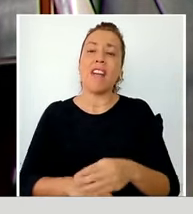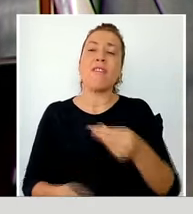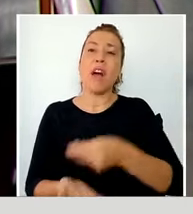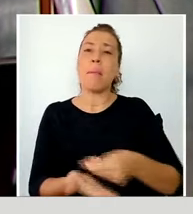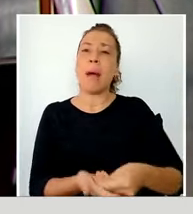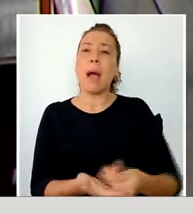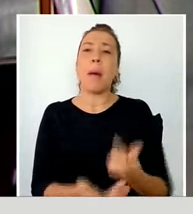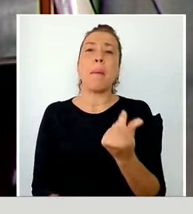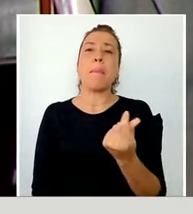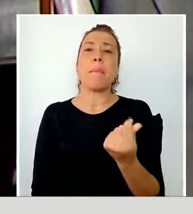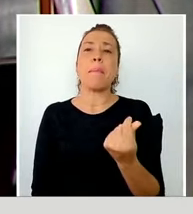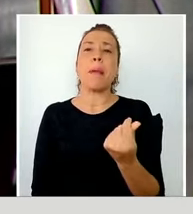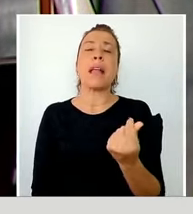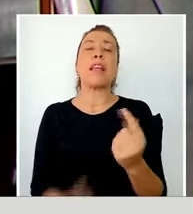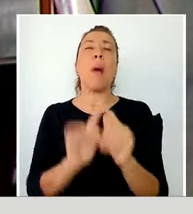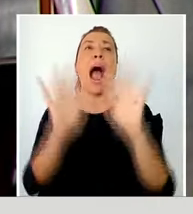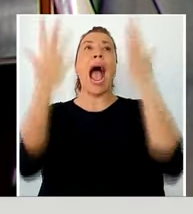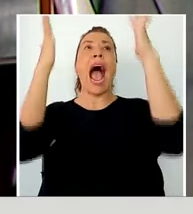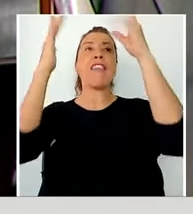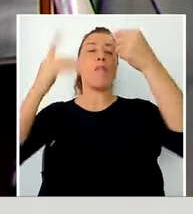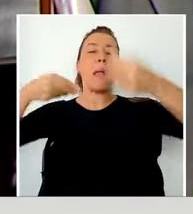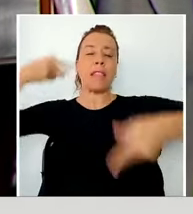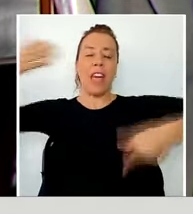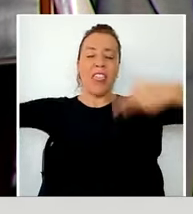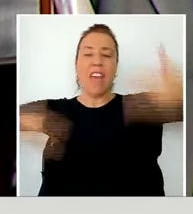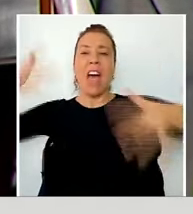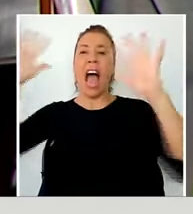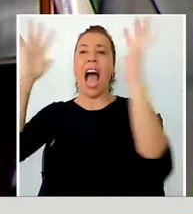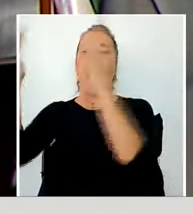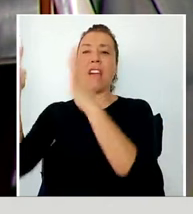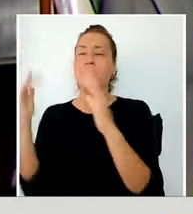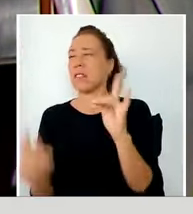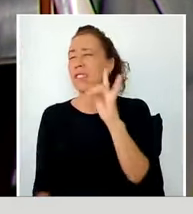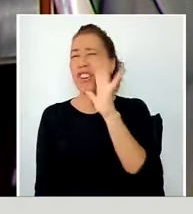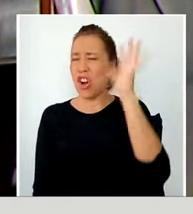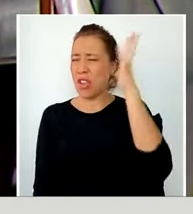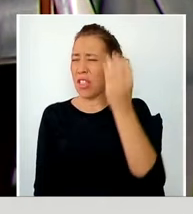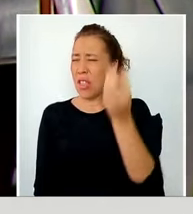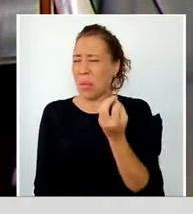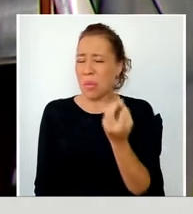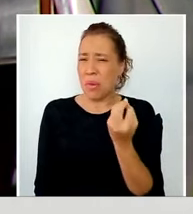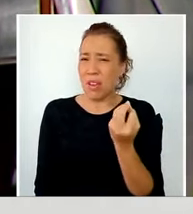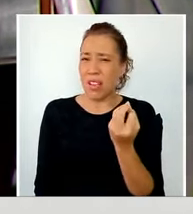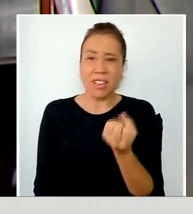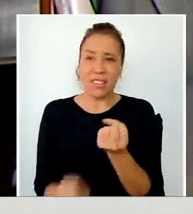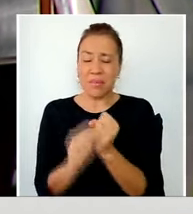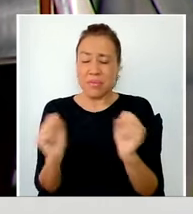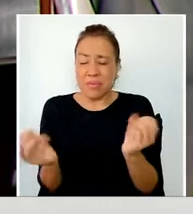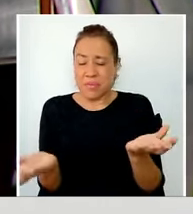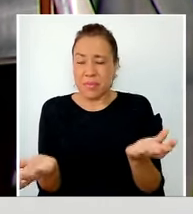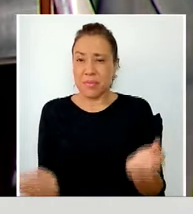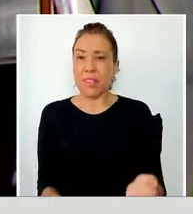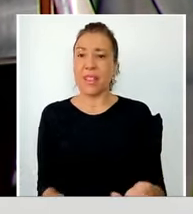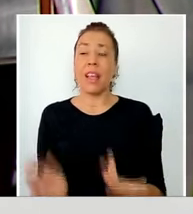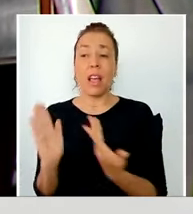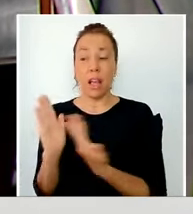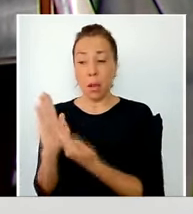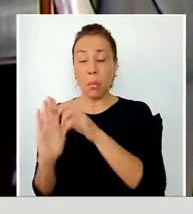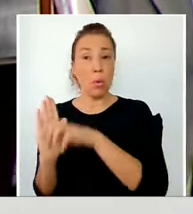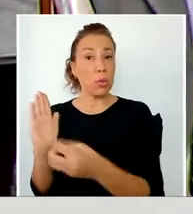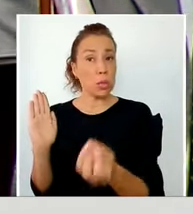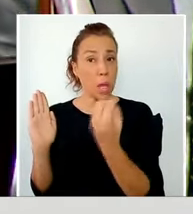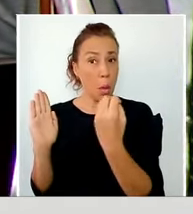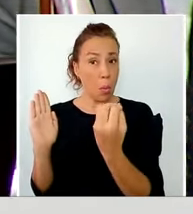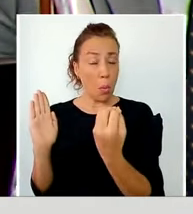que crecen en los árboles la verdad no no se entiende porque no tiene ni pies ni cabeza Este es un buen proyecto de ley es un buen proyecto